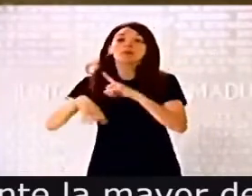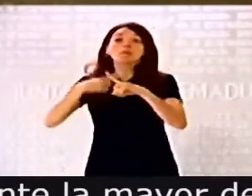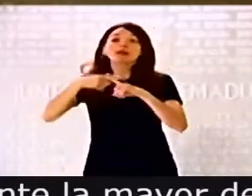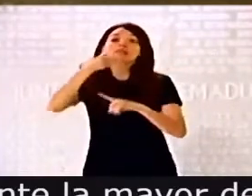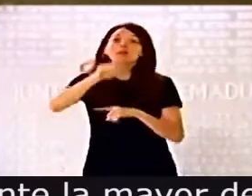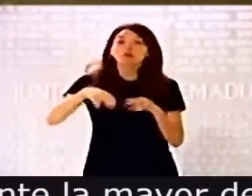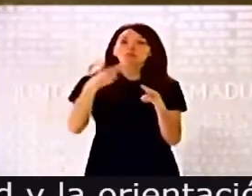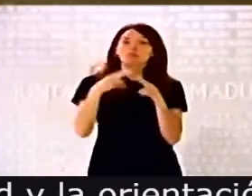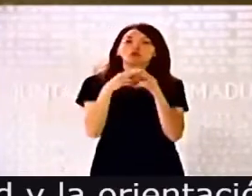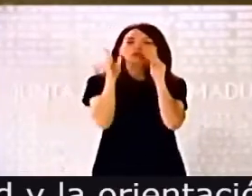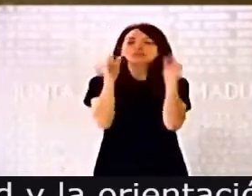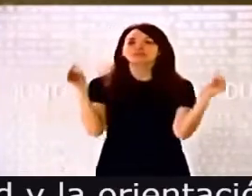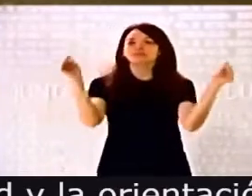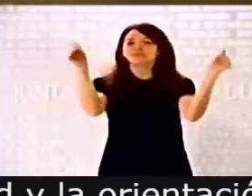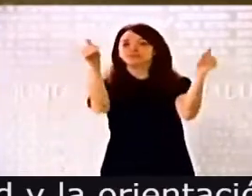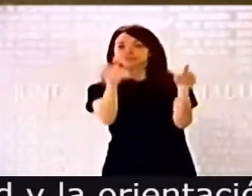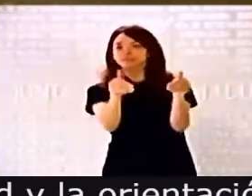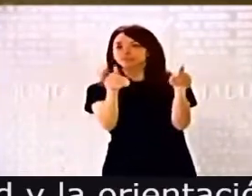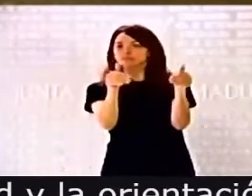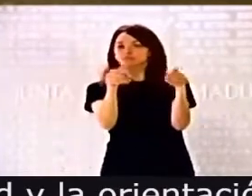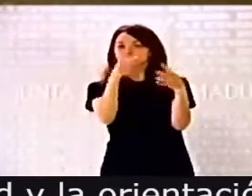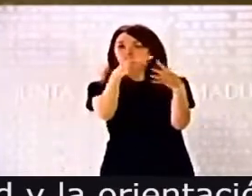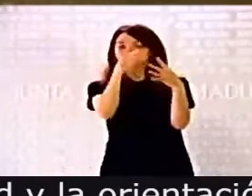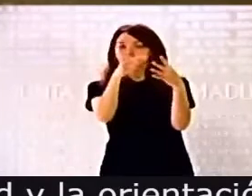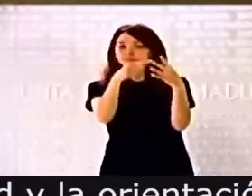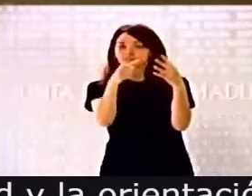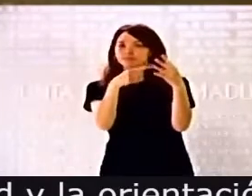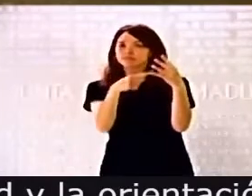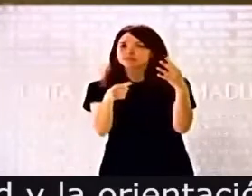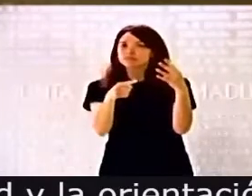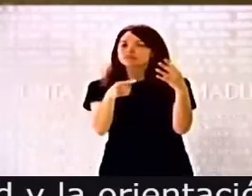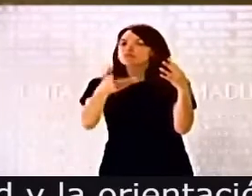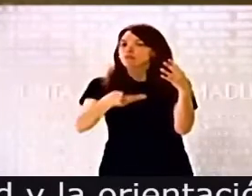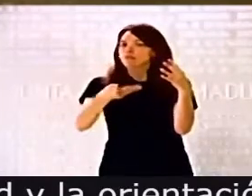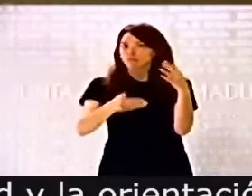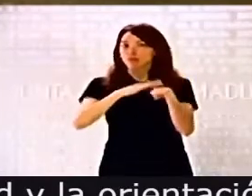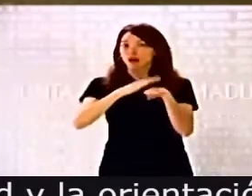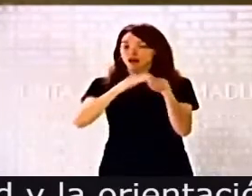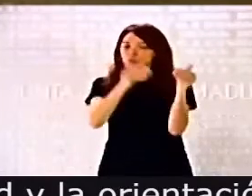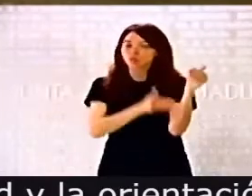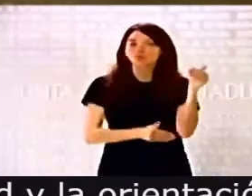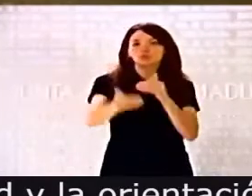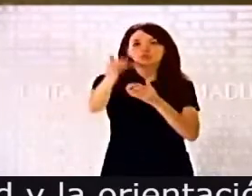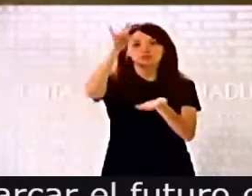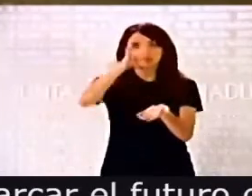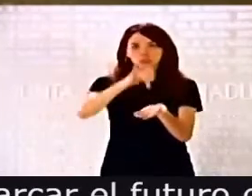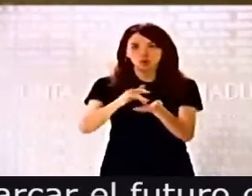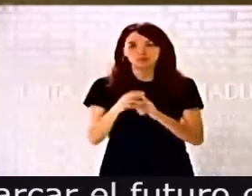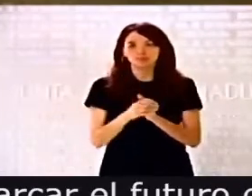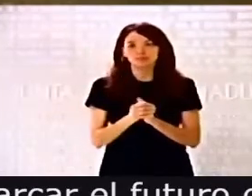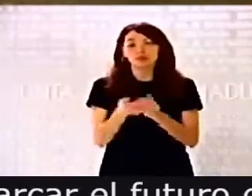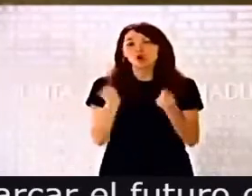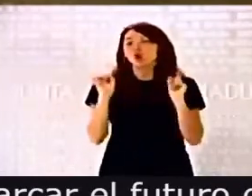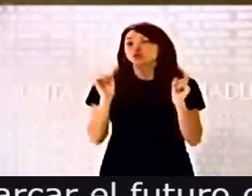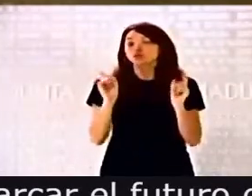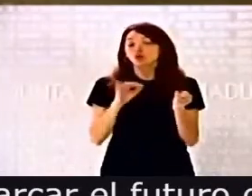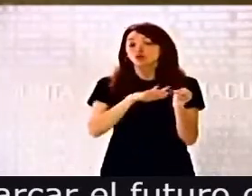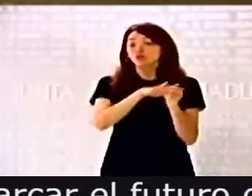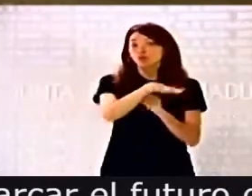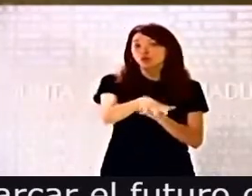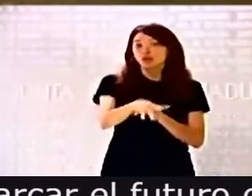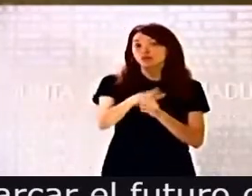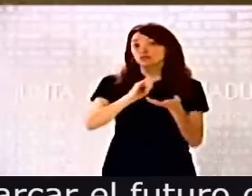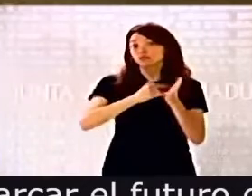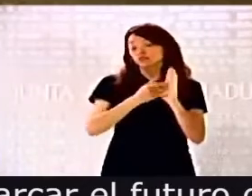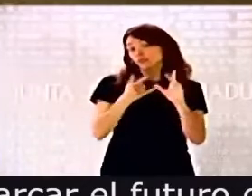las políticas que propongamos ahora van a marcar el futuro de nuestro tiempo. No solo deberán influir en nuestros